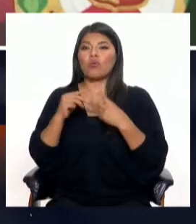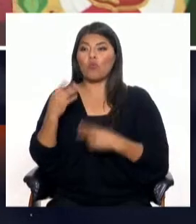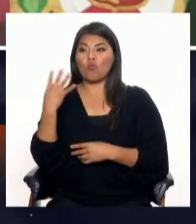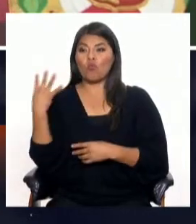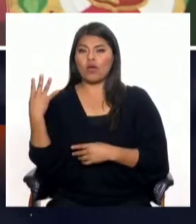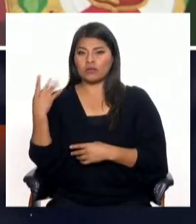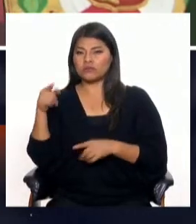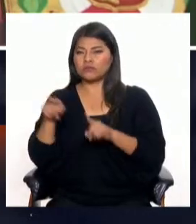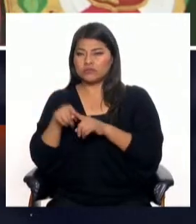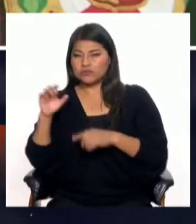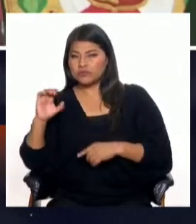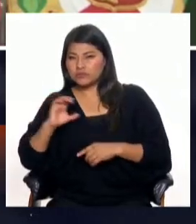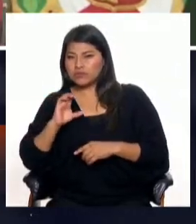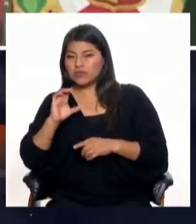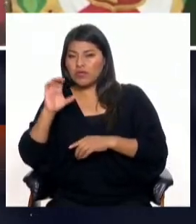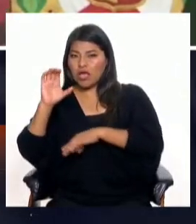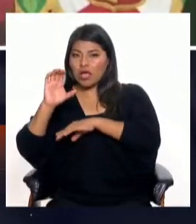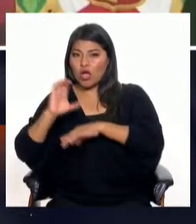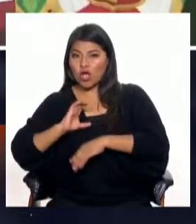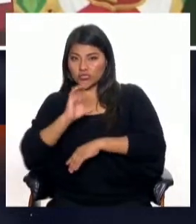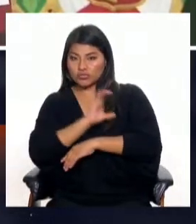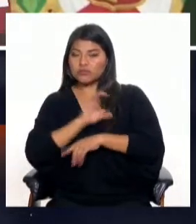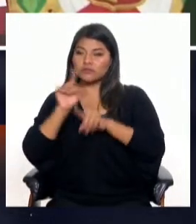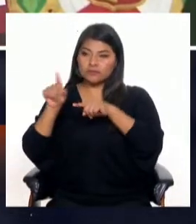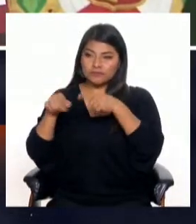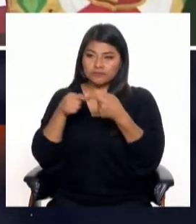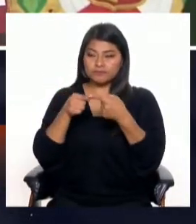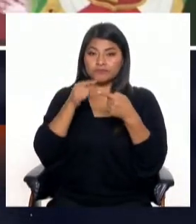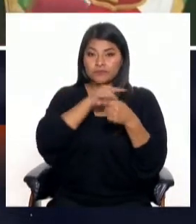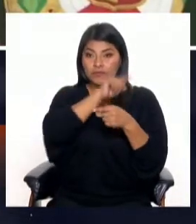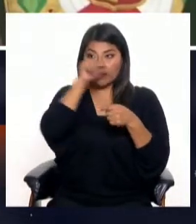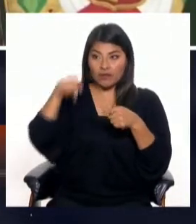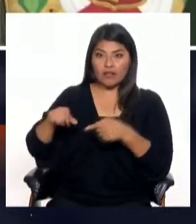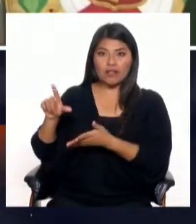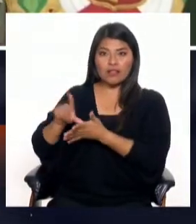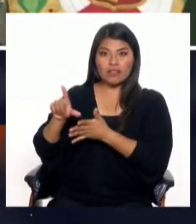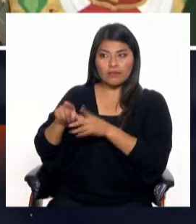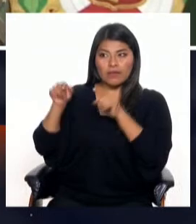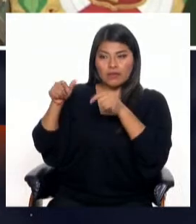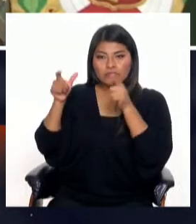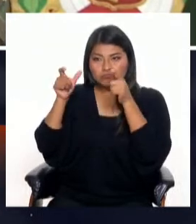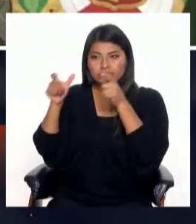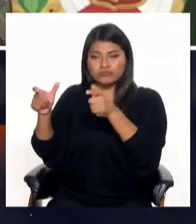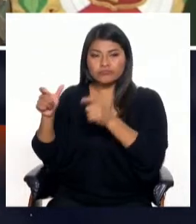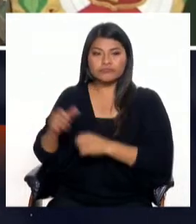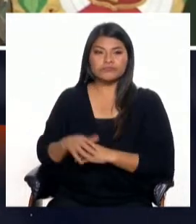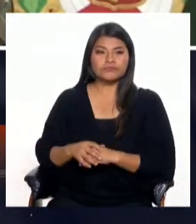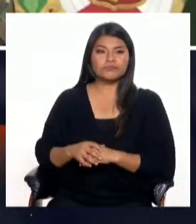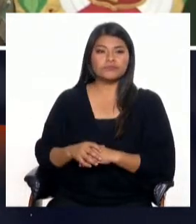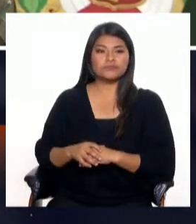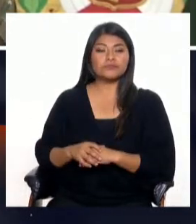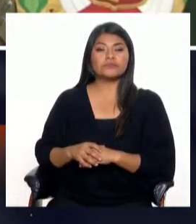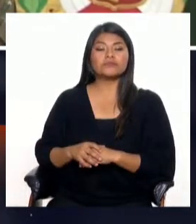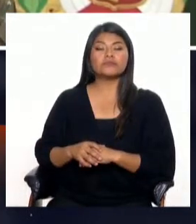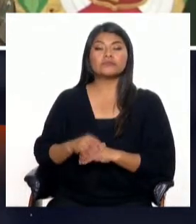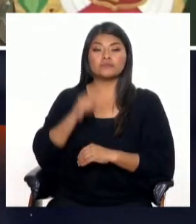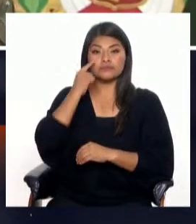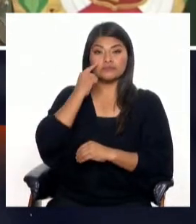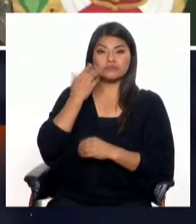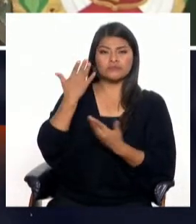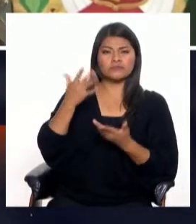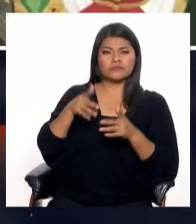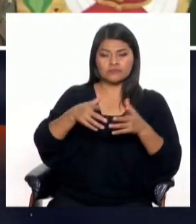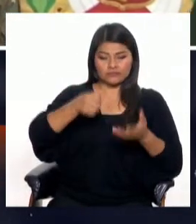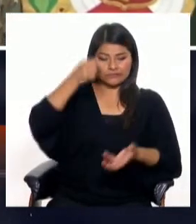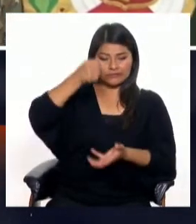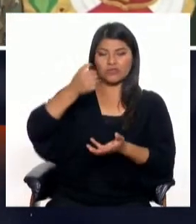hemos venido por el líder de esta organización que estaba acá en Lima, en su domicilio. Antes de eso, general, esto que estamos viendo en estos sacos